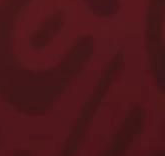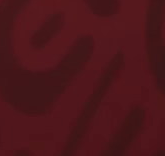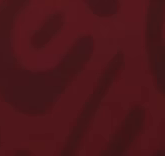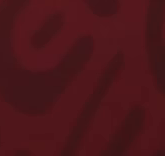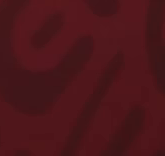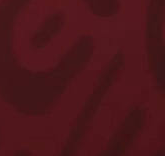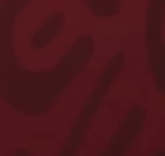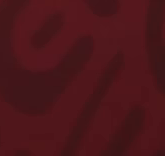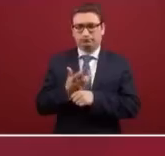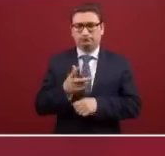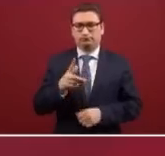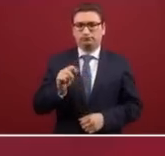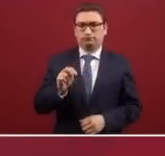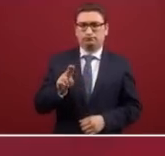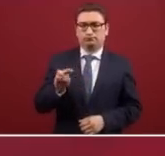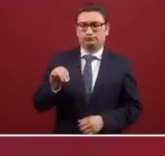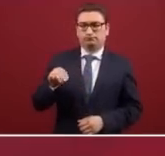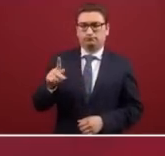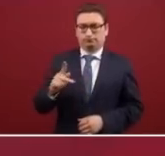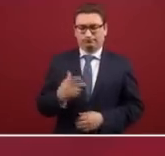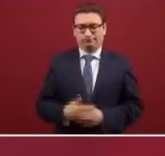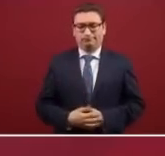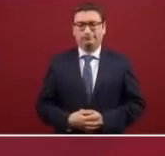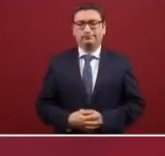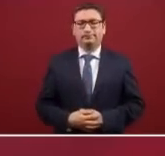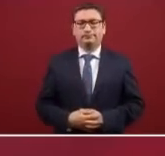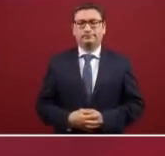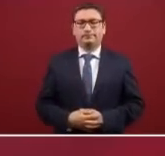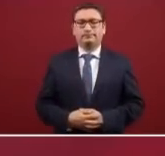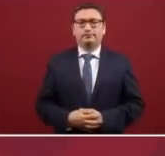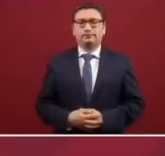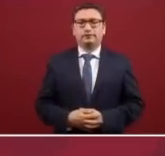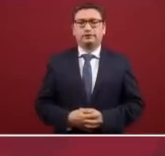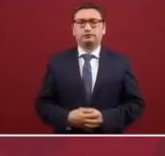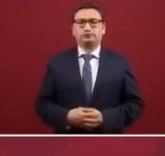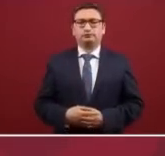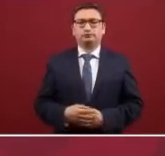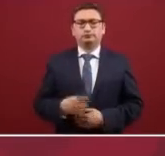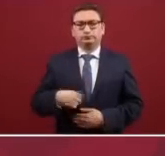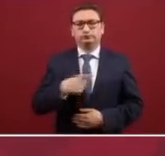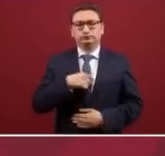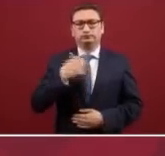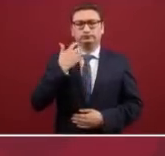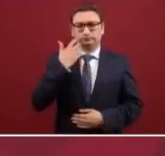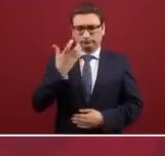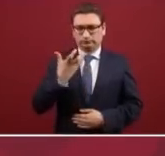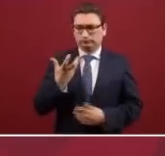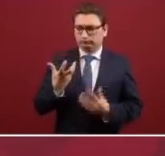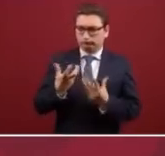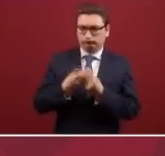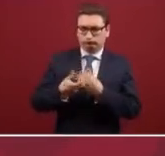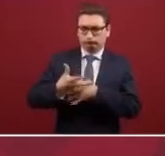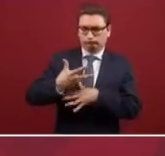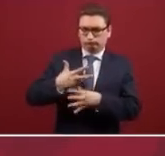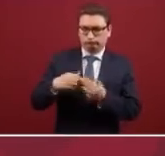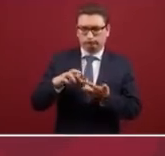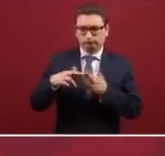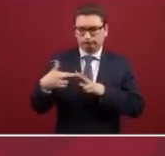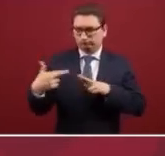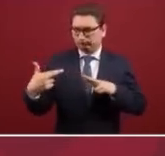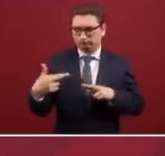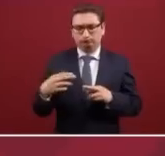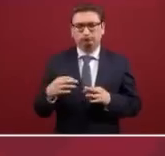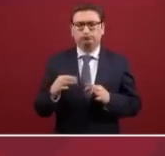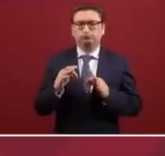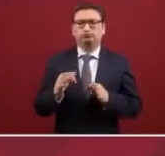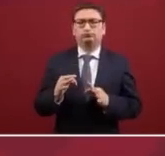Tijuana. Veamos. Nosotros queremos tener una relación, lo reitero,